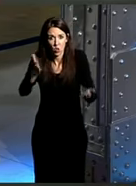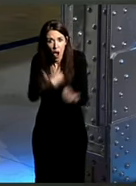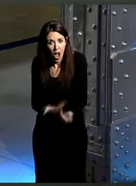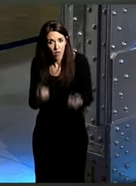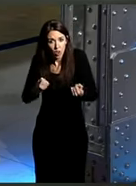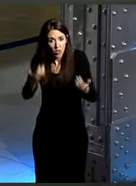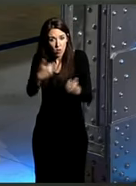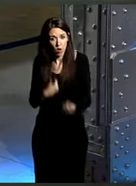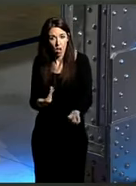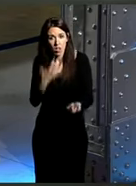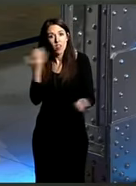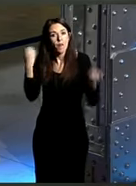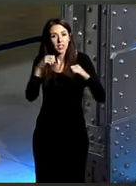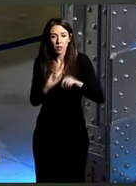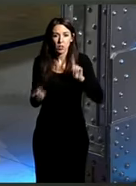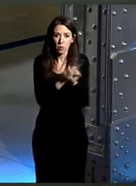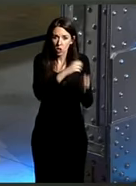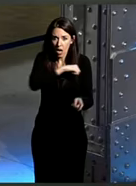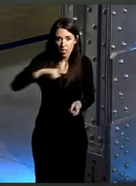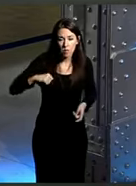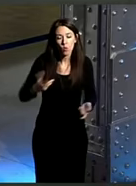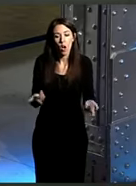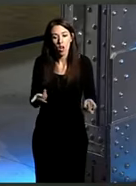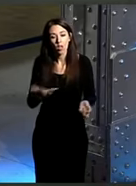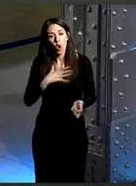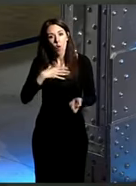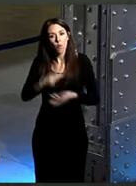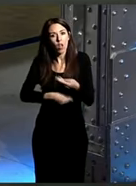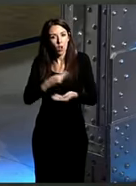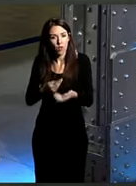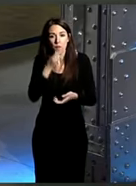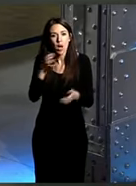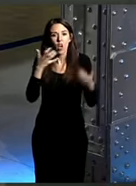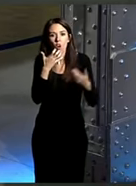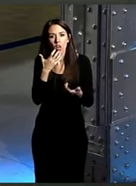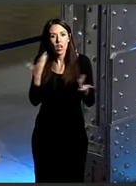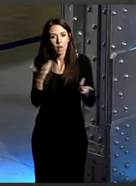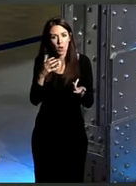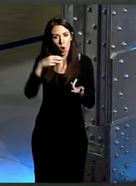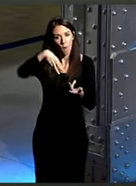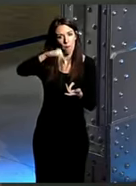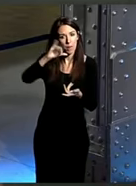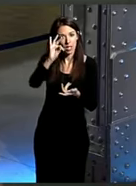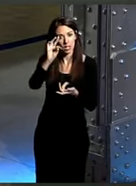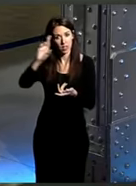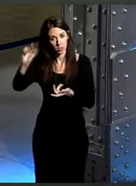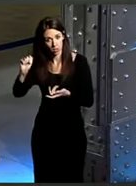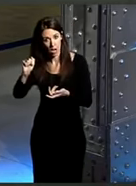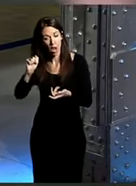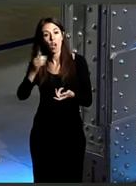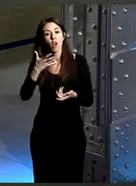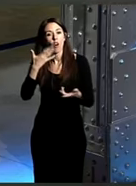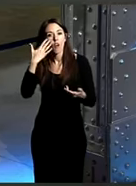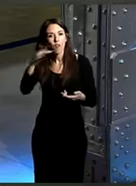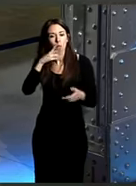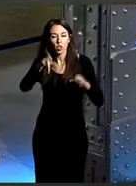eso. Si no hay un entrenamiento personal, individual, y se puede hacer. Y el mejor ejemplo lo hizo Sugata Mitra. Sugata Mitra, famoso